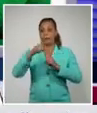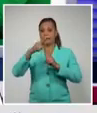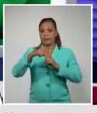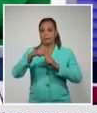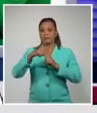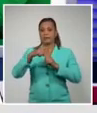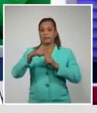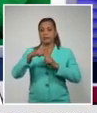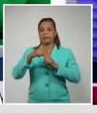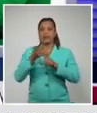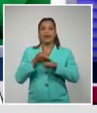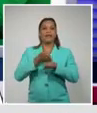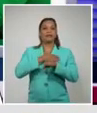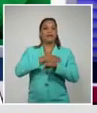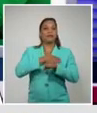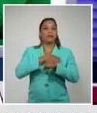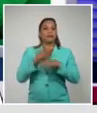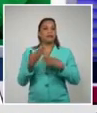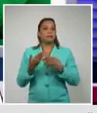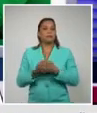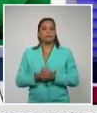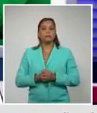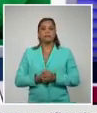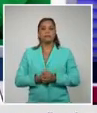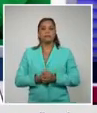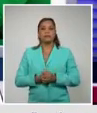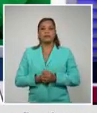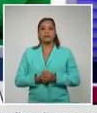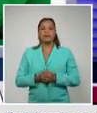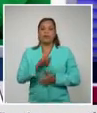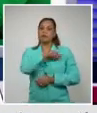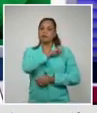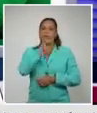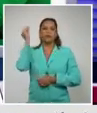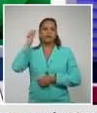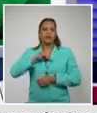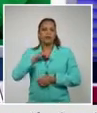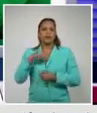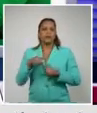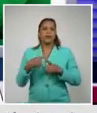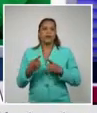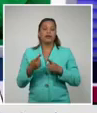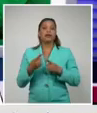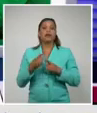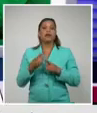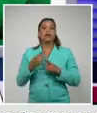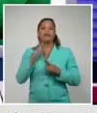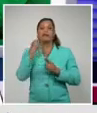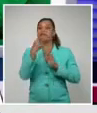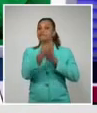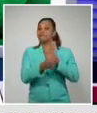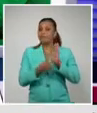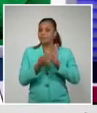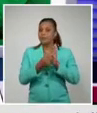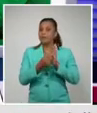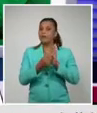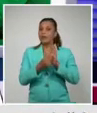el antecedente que nuestra población sabe que son factores de mal